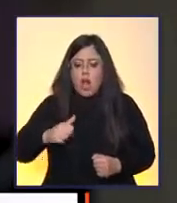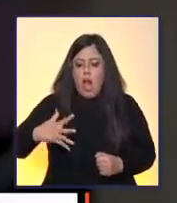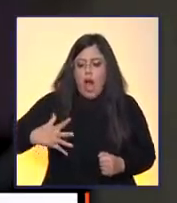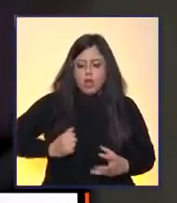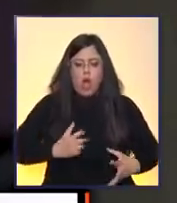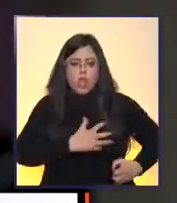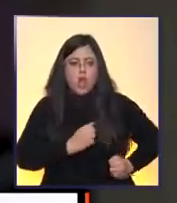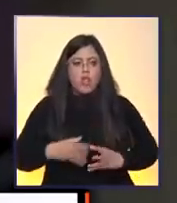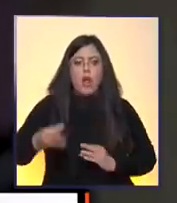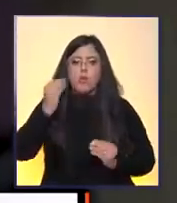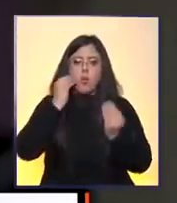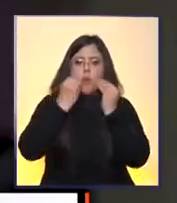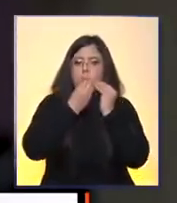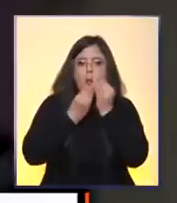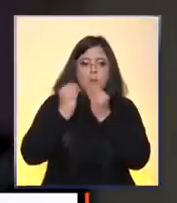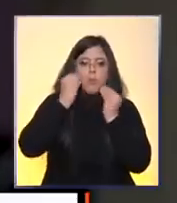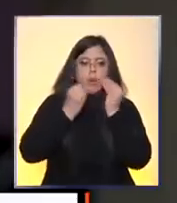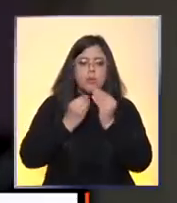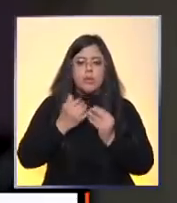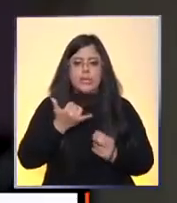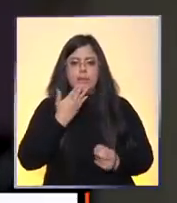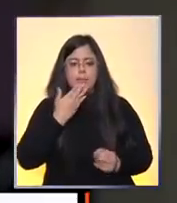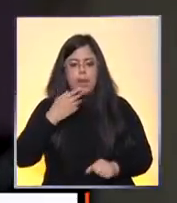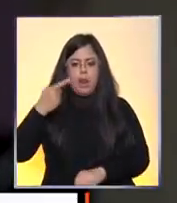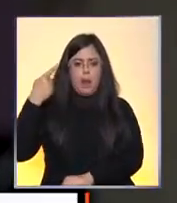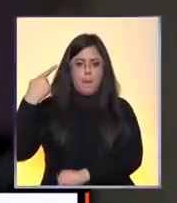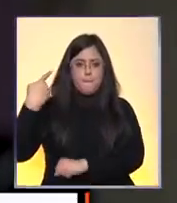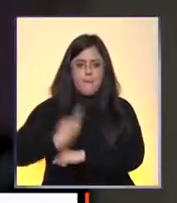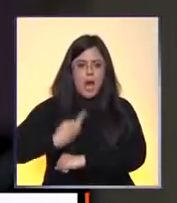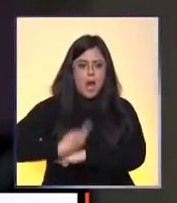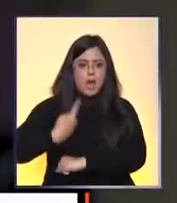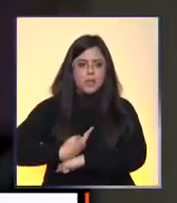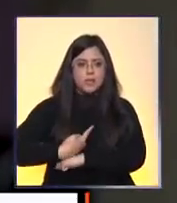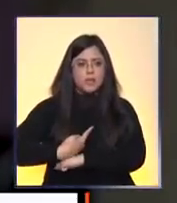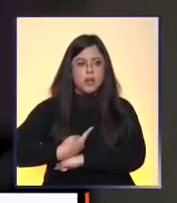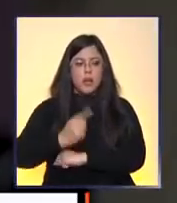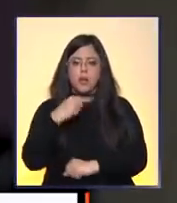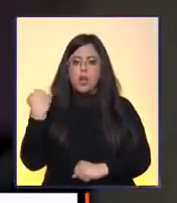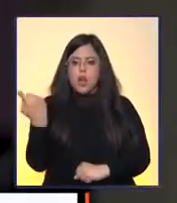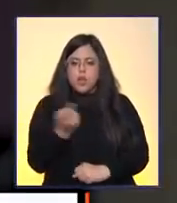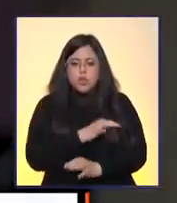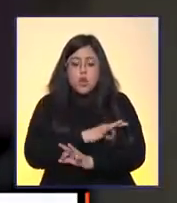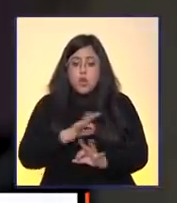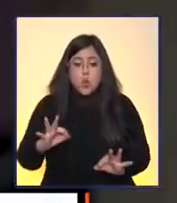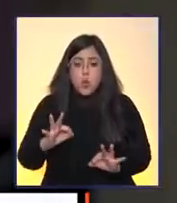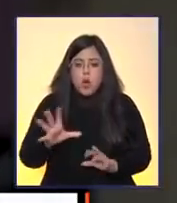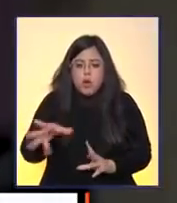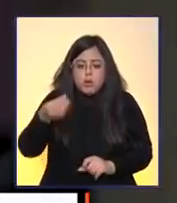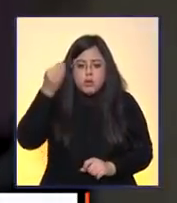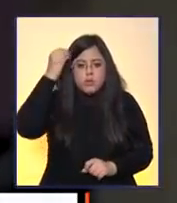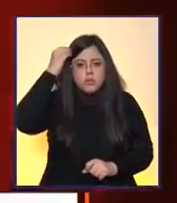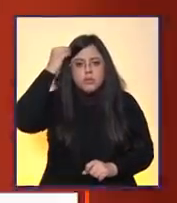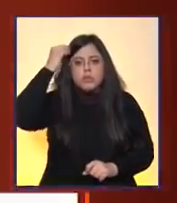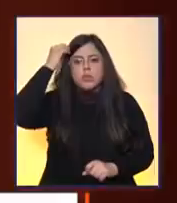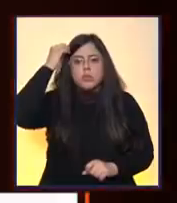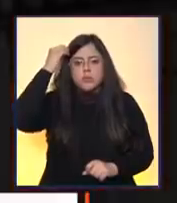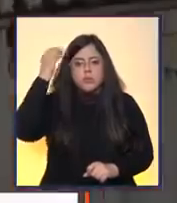te besuqueara como quisiera y que más encima te diera órdenes, que nosotros nunca fuimos capaces de darnos cuenta de lo que estábamos